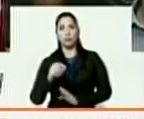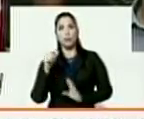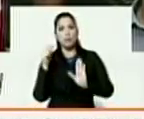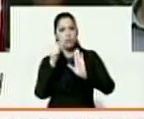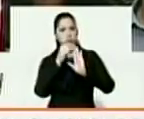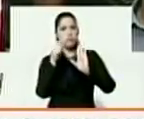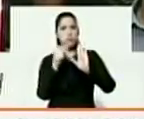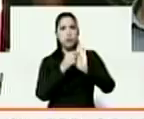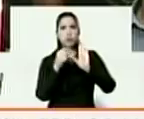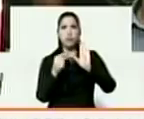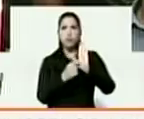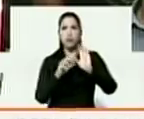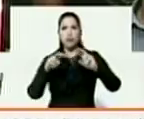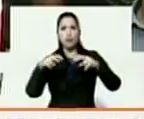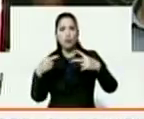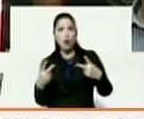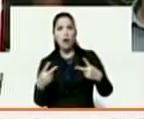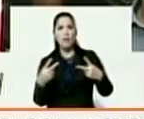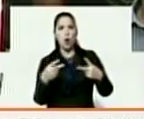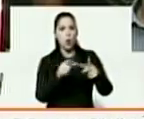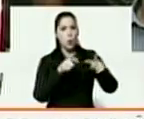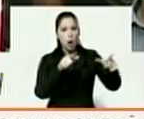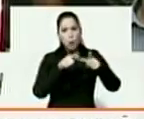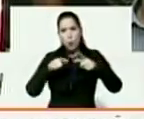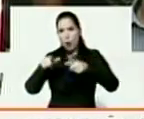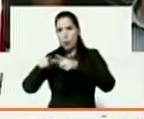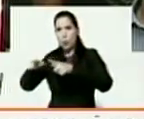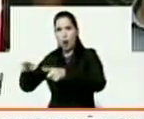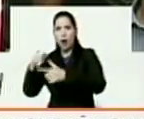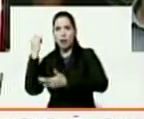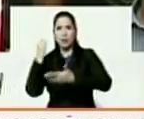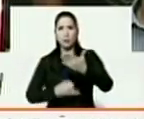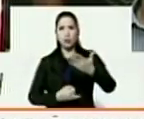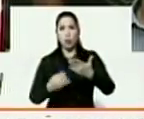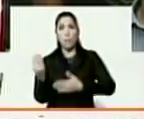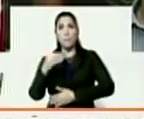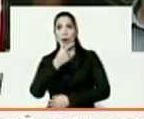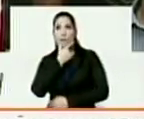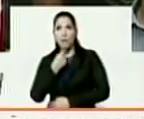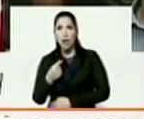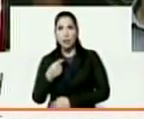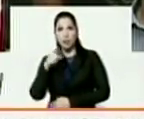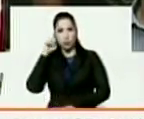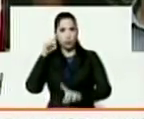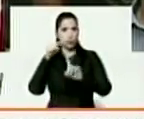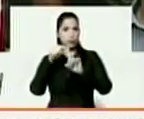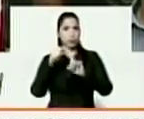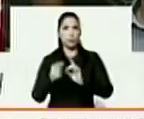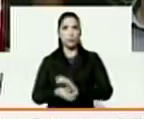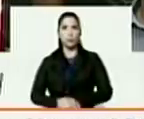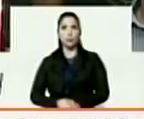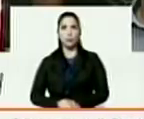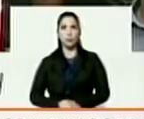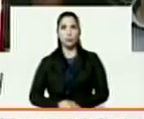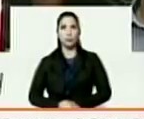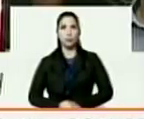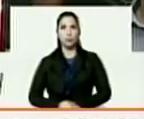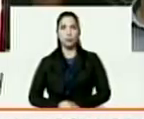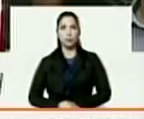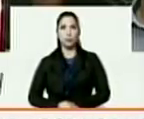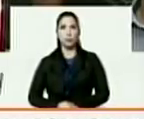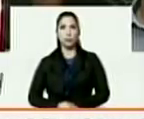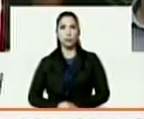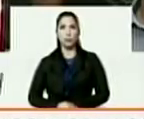nuevos puntos de inscripción de manera que sea poco más fácil el cumplimiento de la meta él